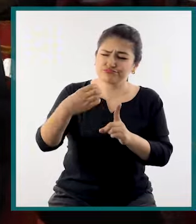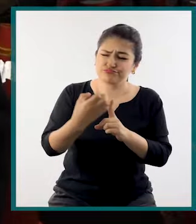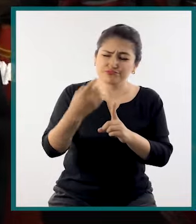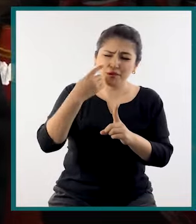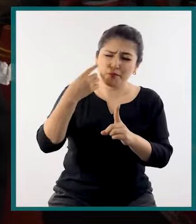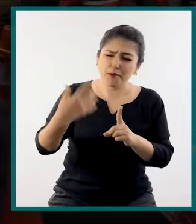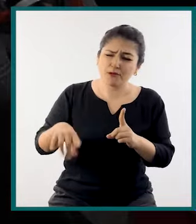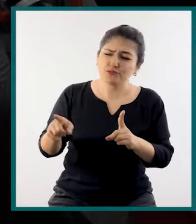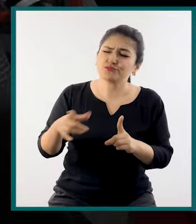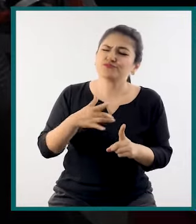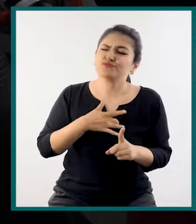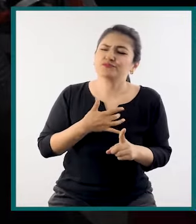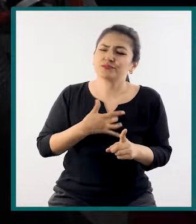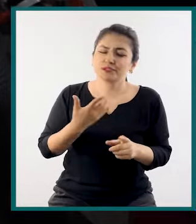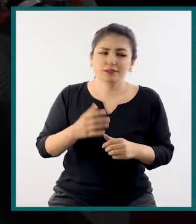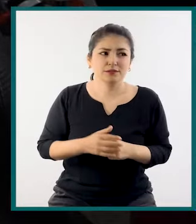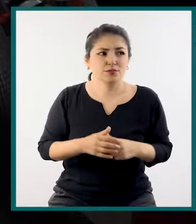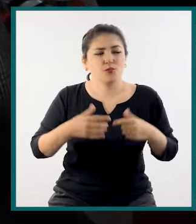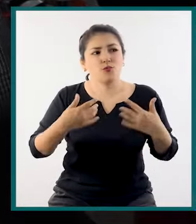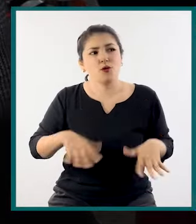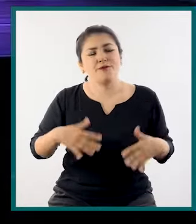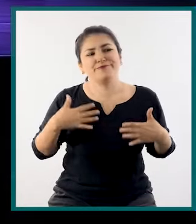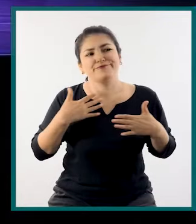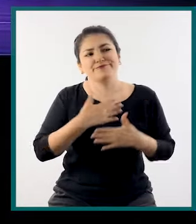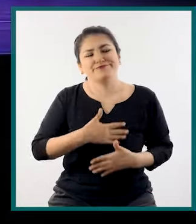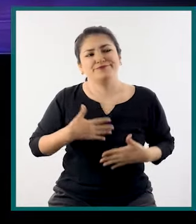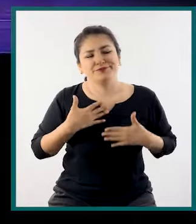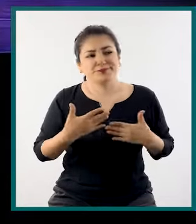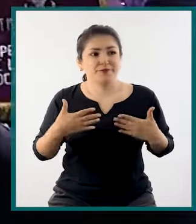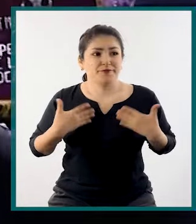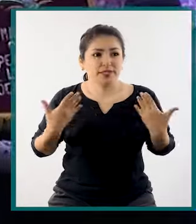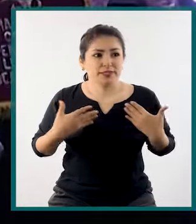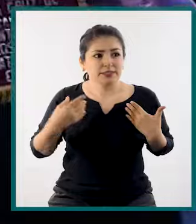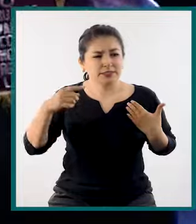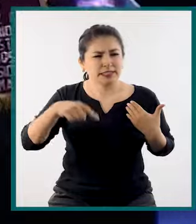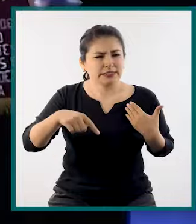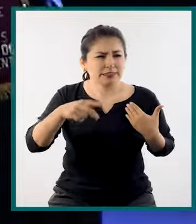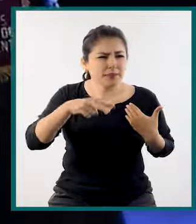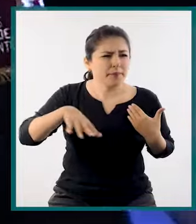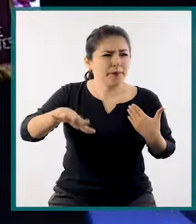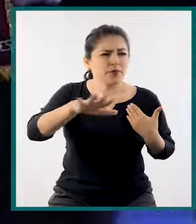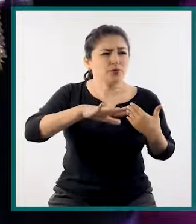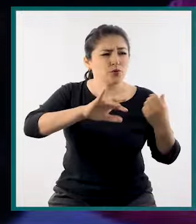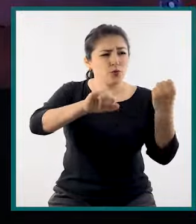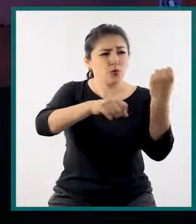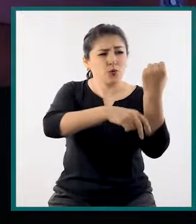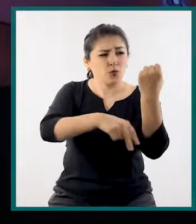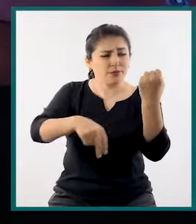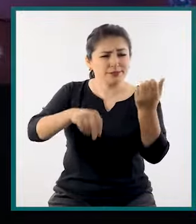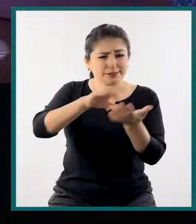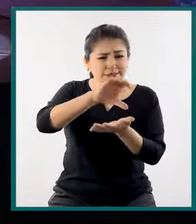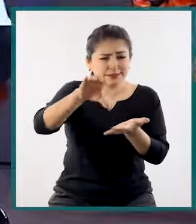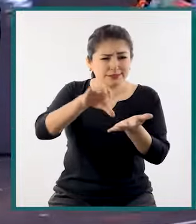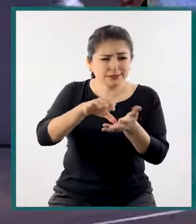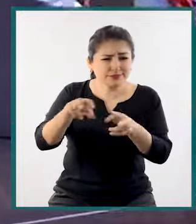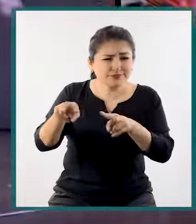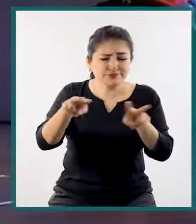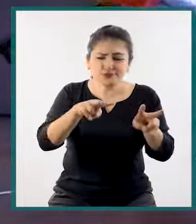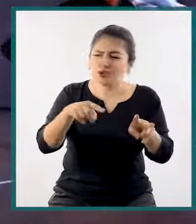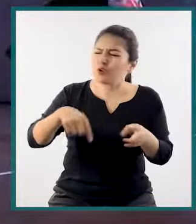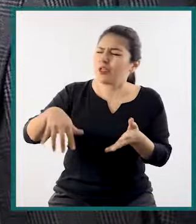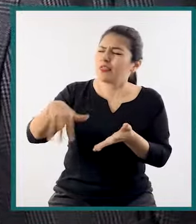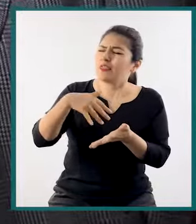nos sentimos muy contentos. El espectáculo de hoy está netamente referido a lo que es el centro, al departamento de Junín. ¿Qué danzas vamos